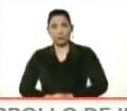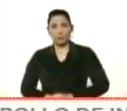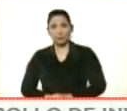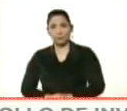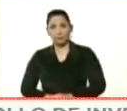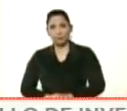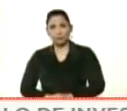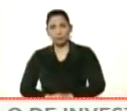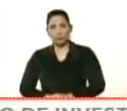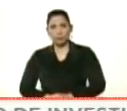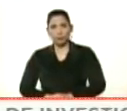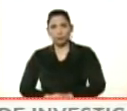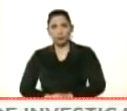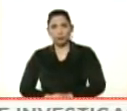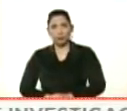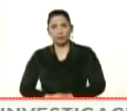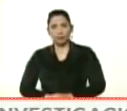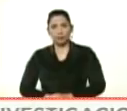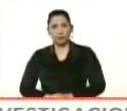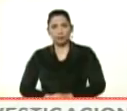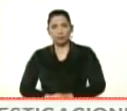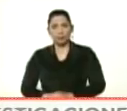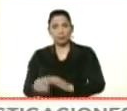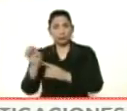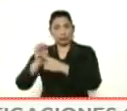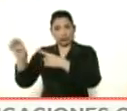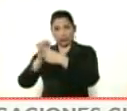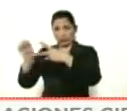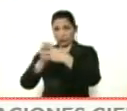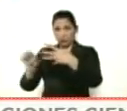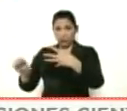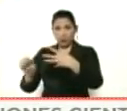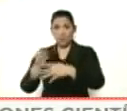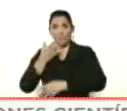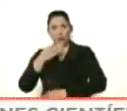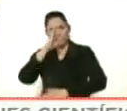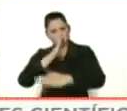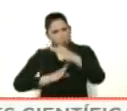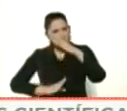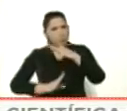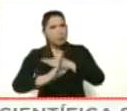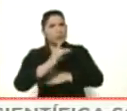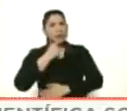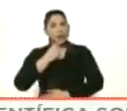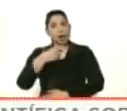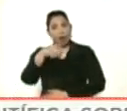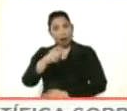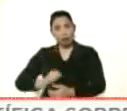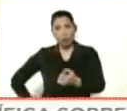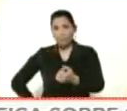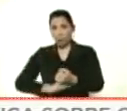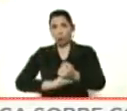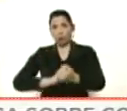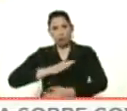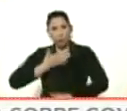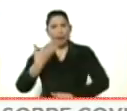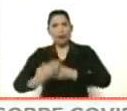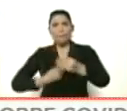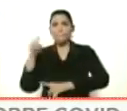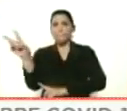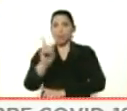segundo lugar, que es un elemento que de una manera humilde lo decimos, es un aporte que puede hacerle